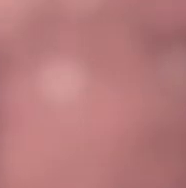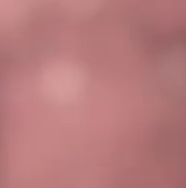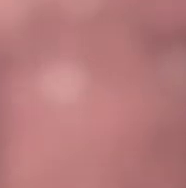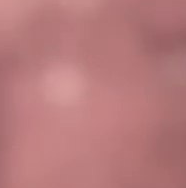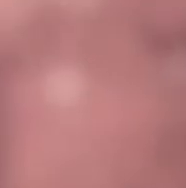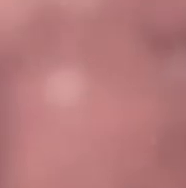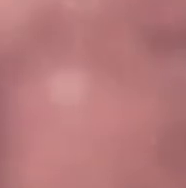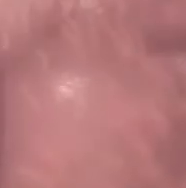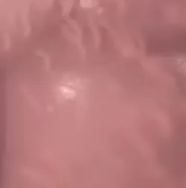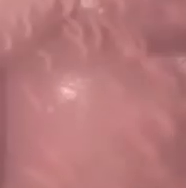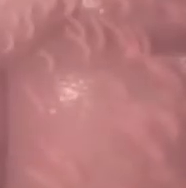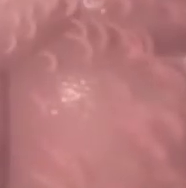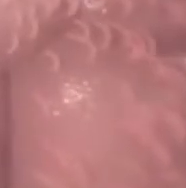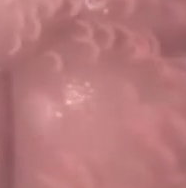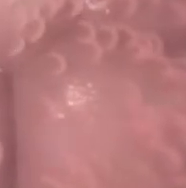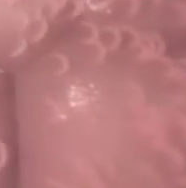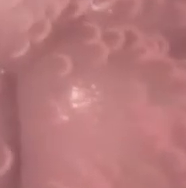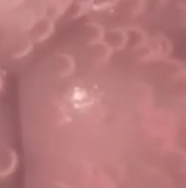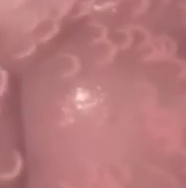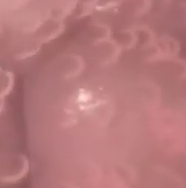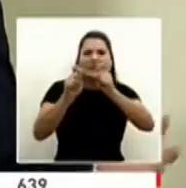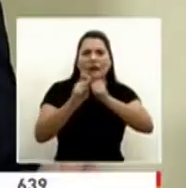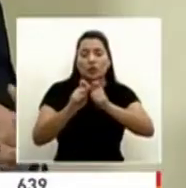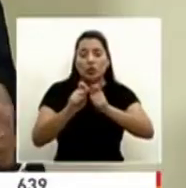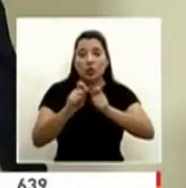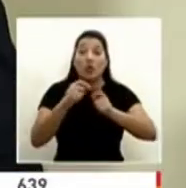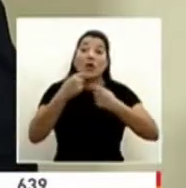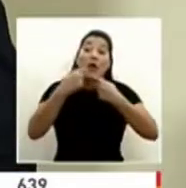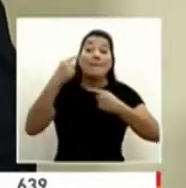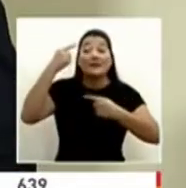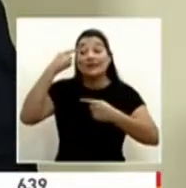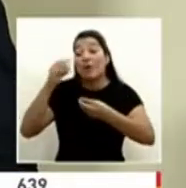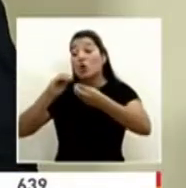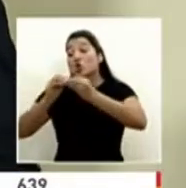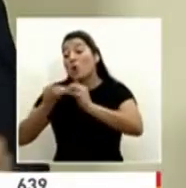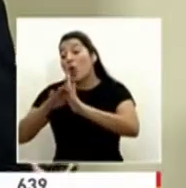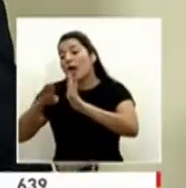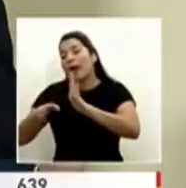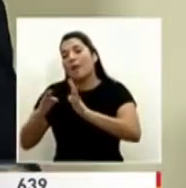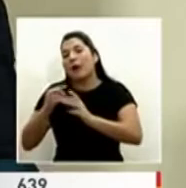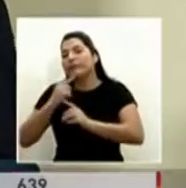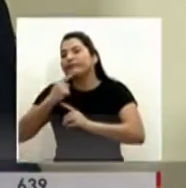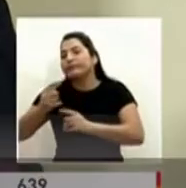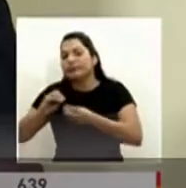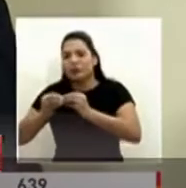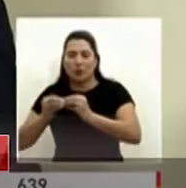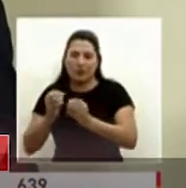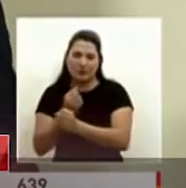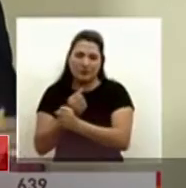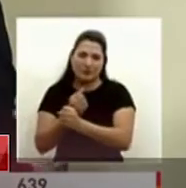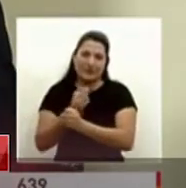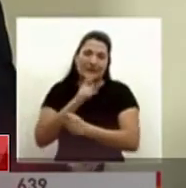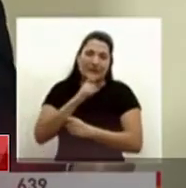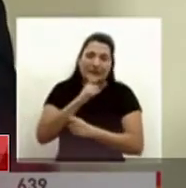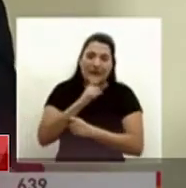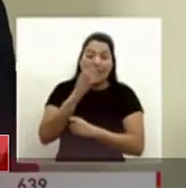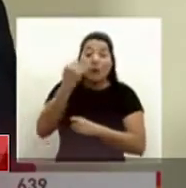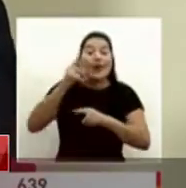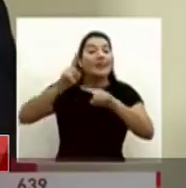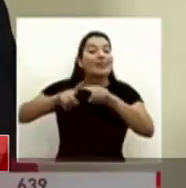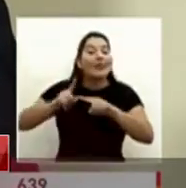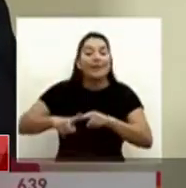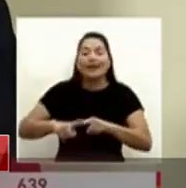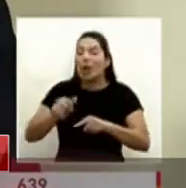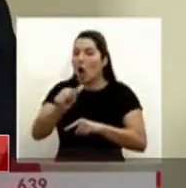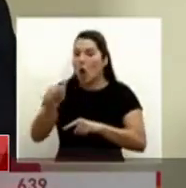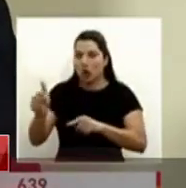una decisión de cierre o no cierre es muy difícil porque se combinan de muchos factores, de dispersión de casos, índice de positividad, de que